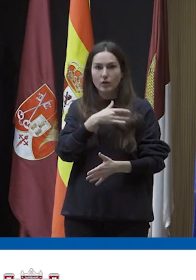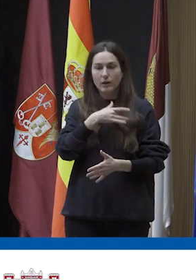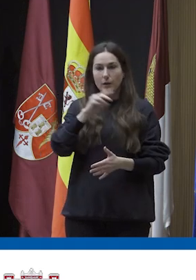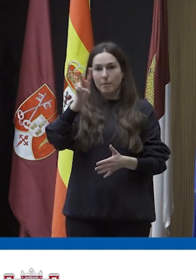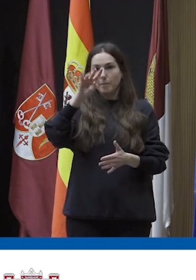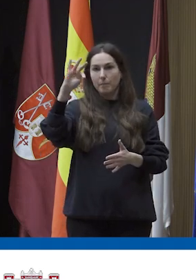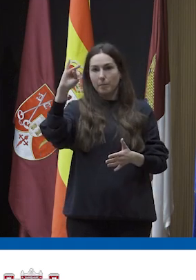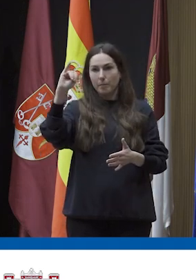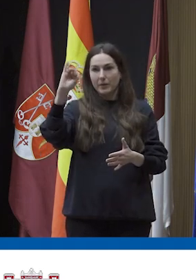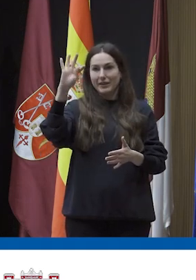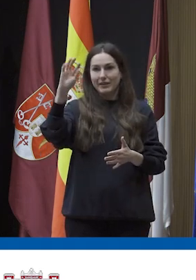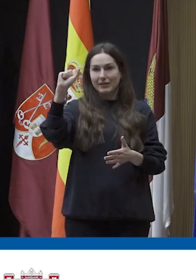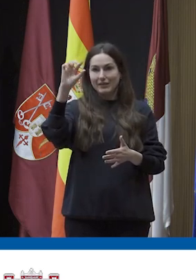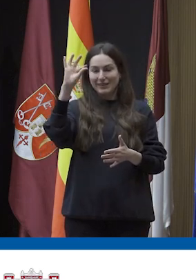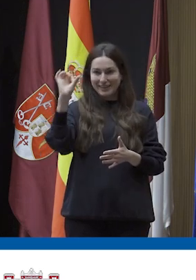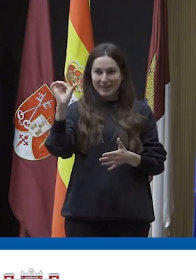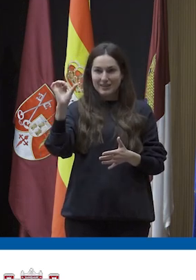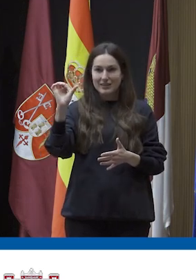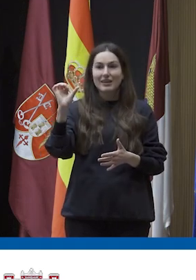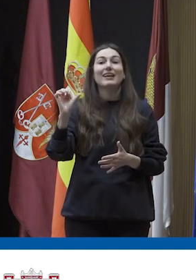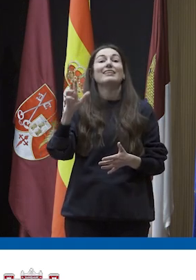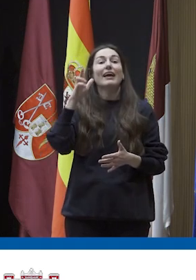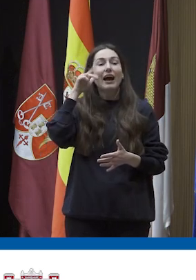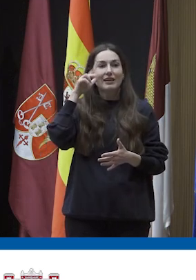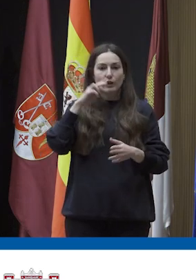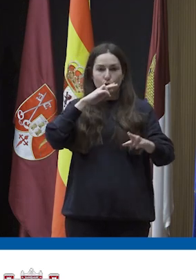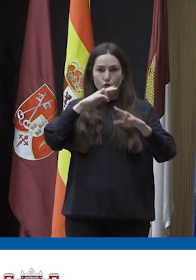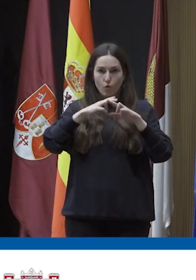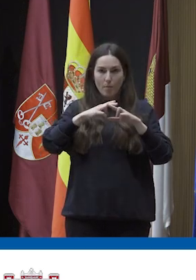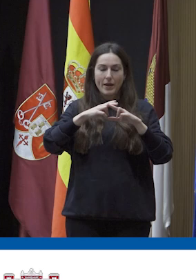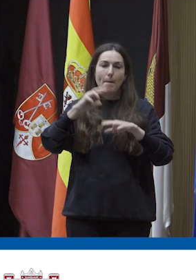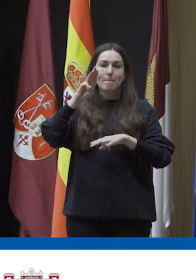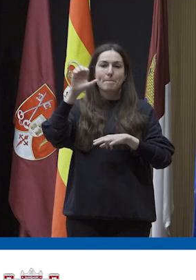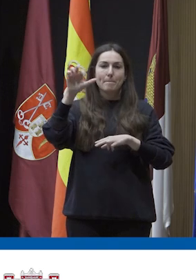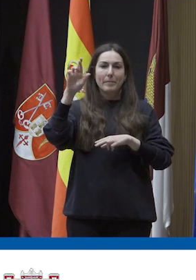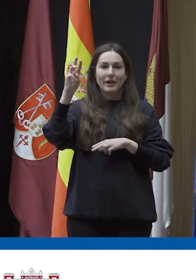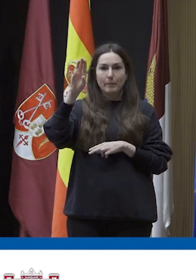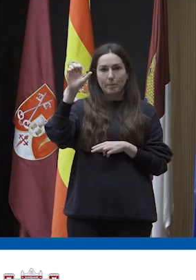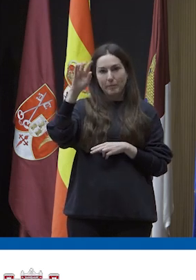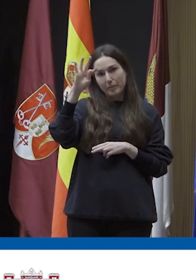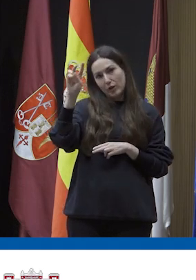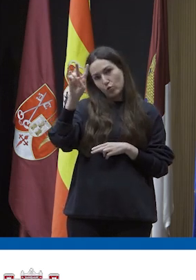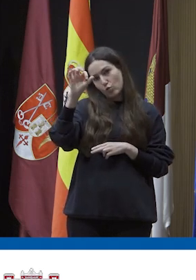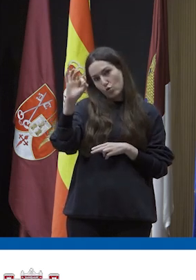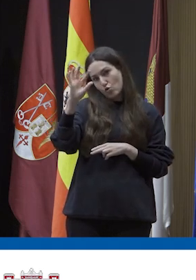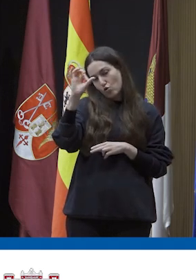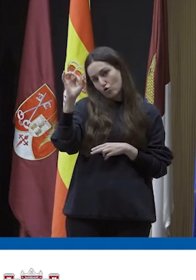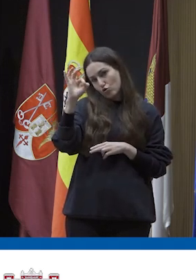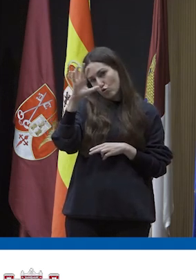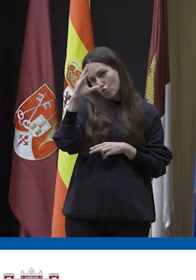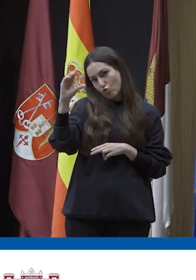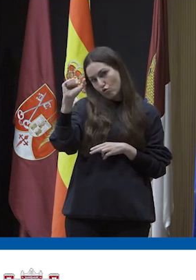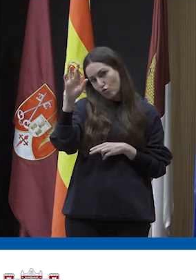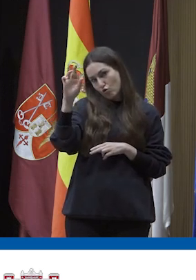de Alicante, conocido como Perpetuo Socorro. Correcto. Ha sido colaborador honorífico del Departamento de